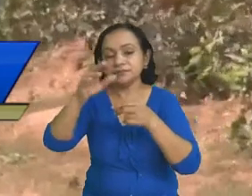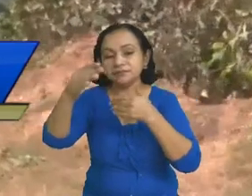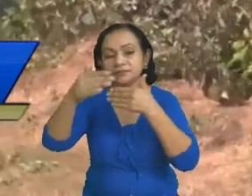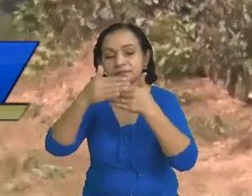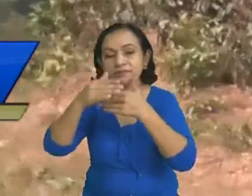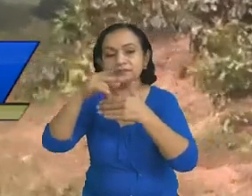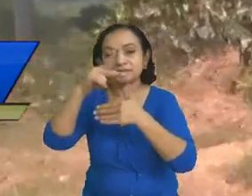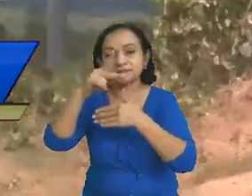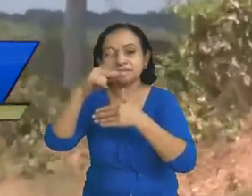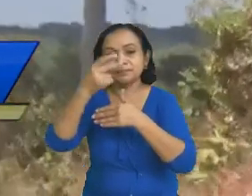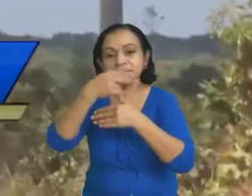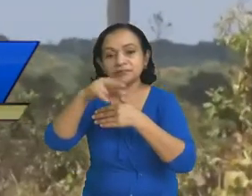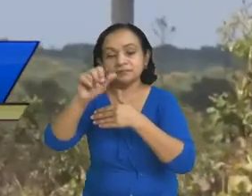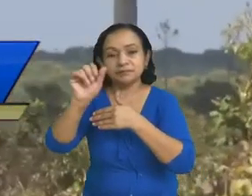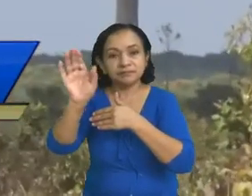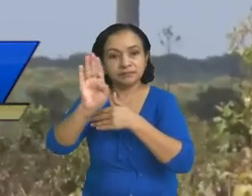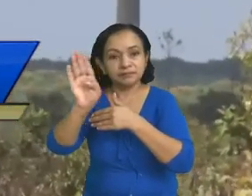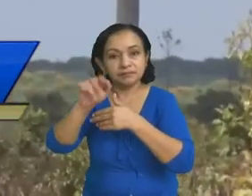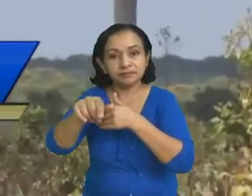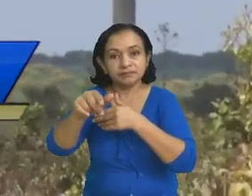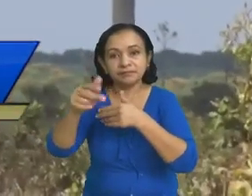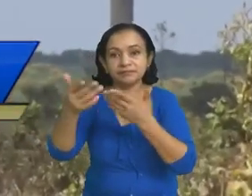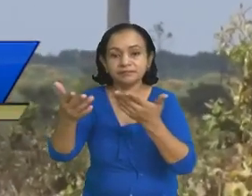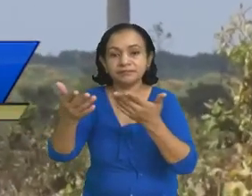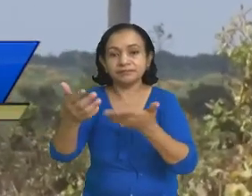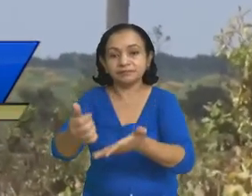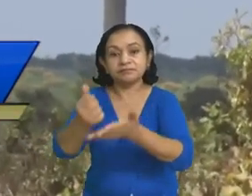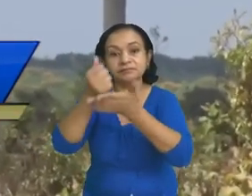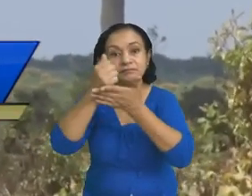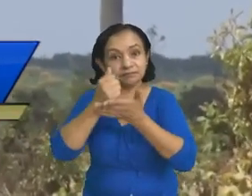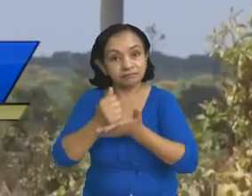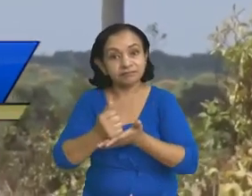Entonces, también hasta eso nos da